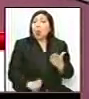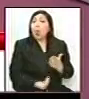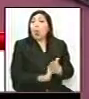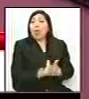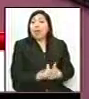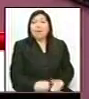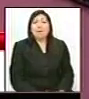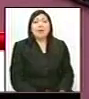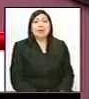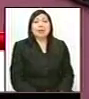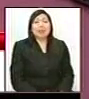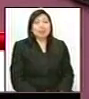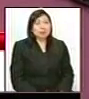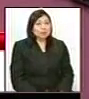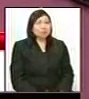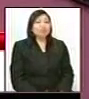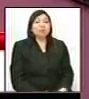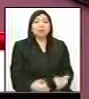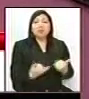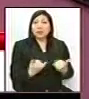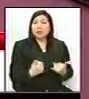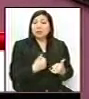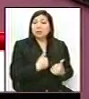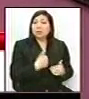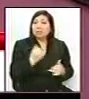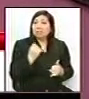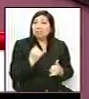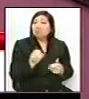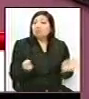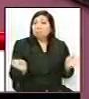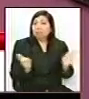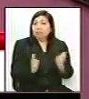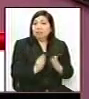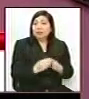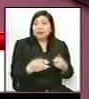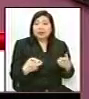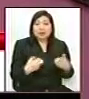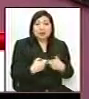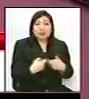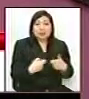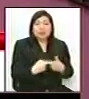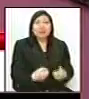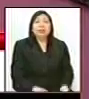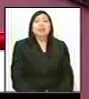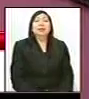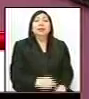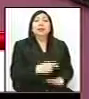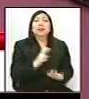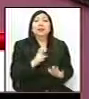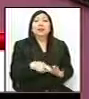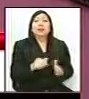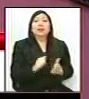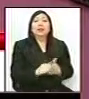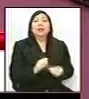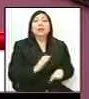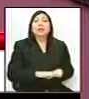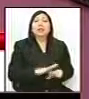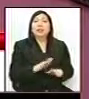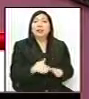tecnología. Estamos hoy mismo cerrando brechas, contratando profesionales, sobre